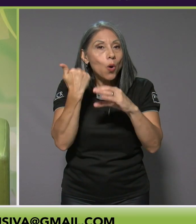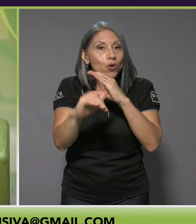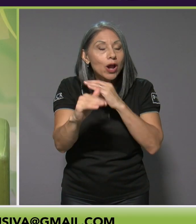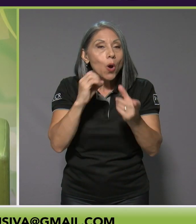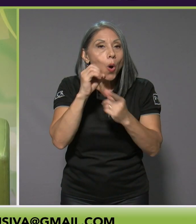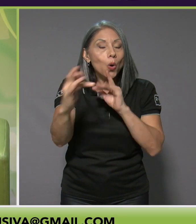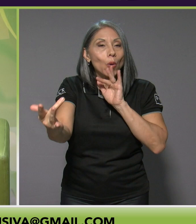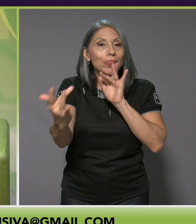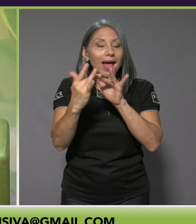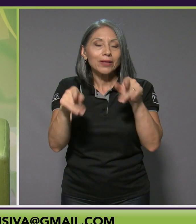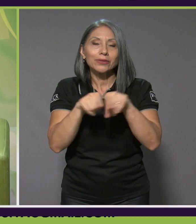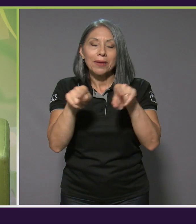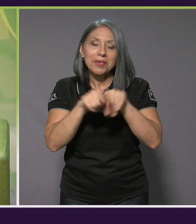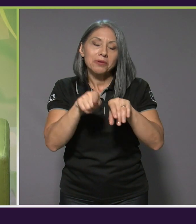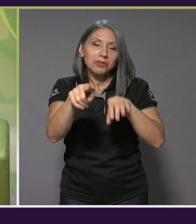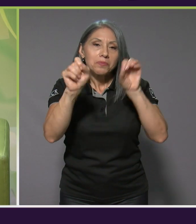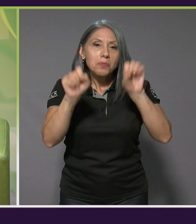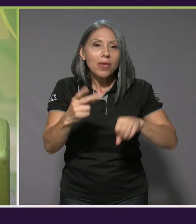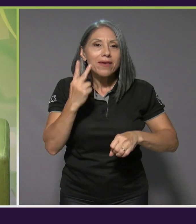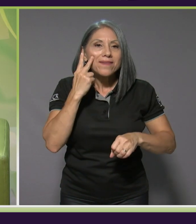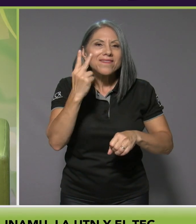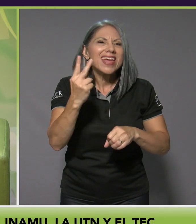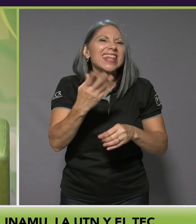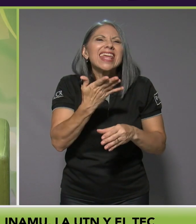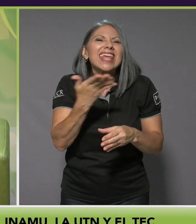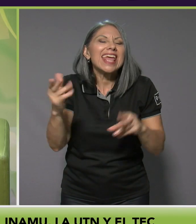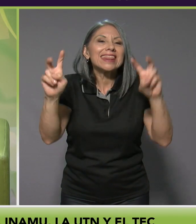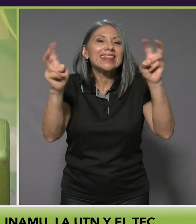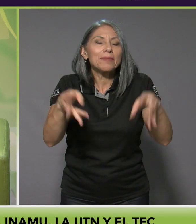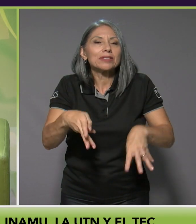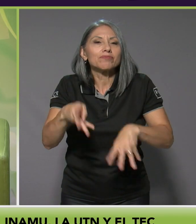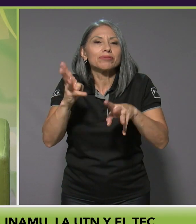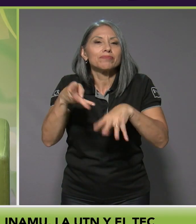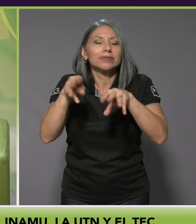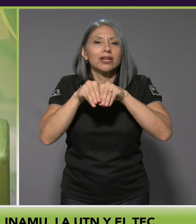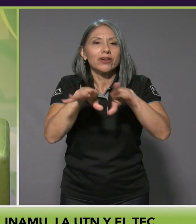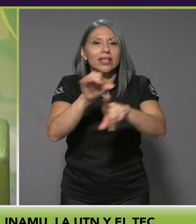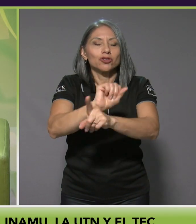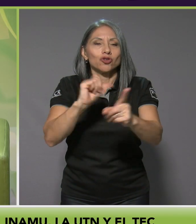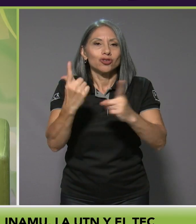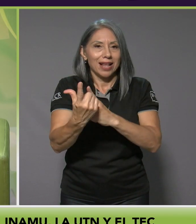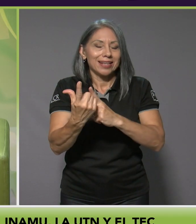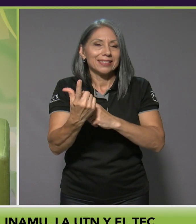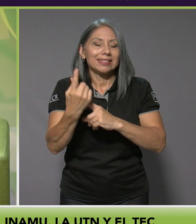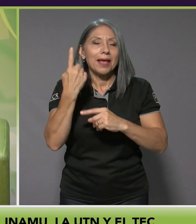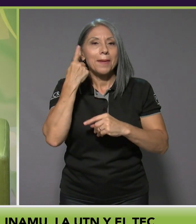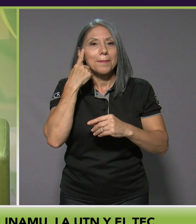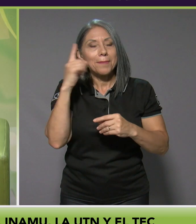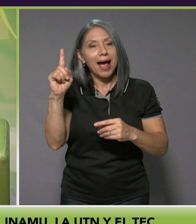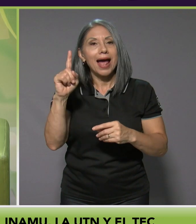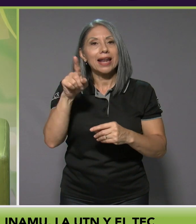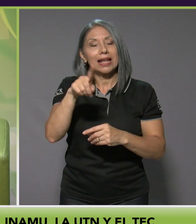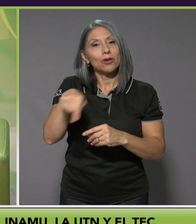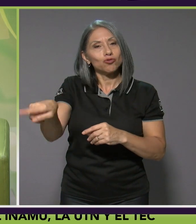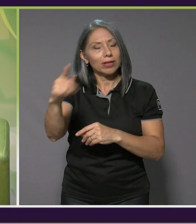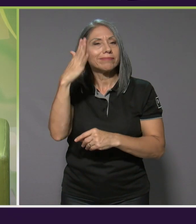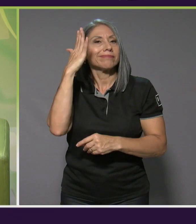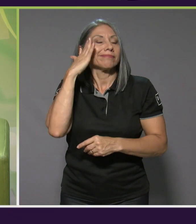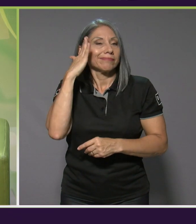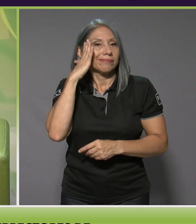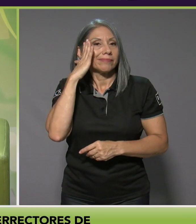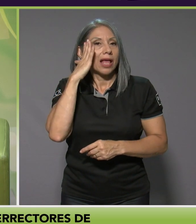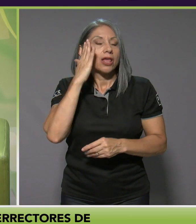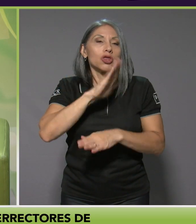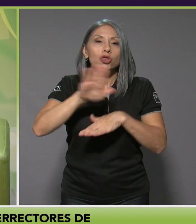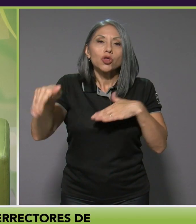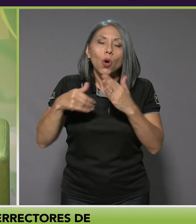contacto y también pues ver las publicaciones que realiza el Observatorio en redes sociales para mantenerse conectado con todo este desarrollo